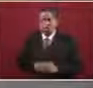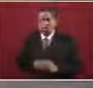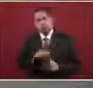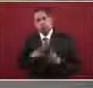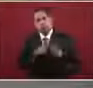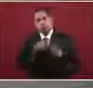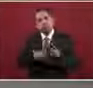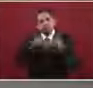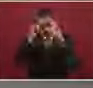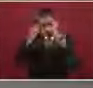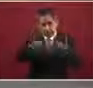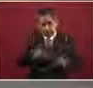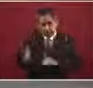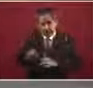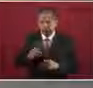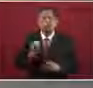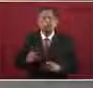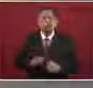tendría que